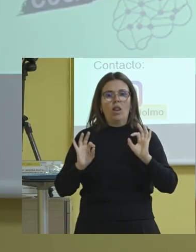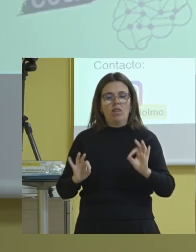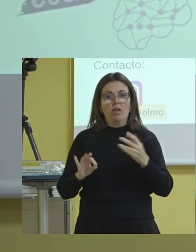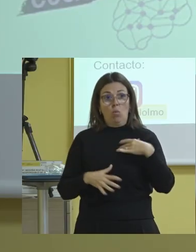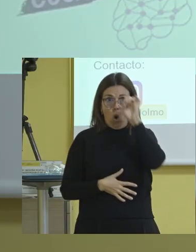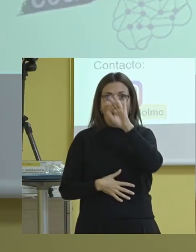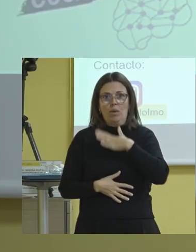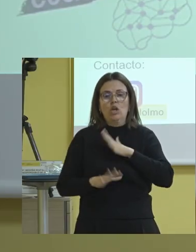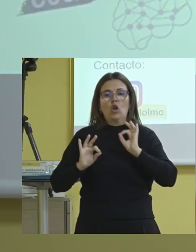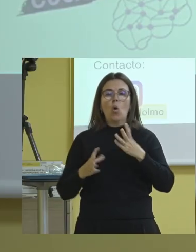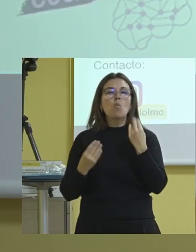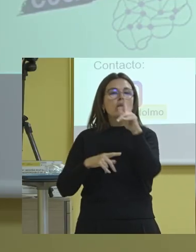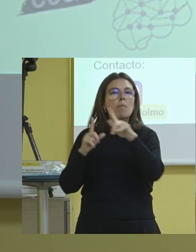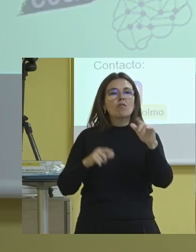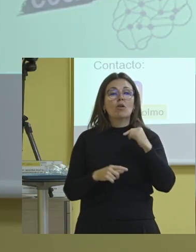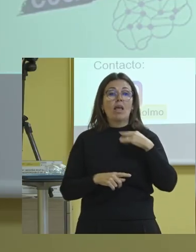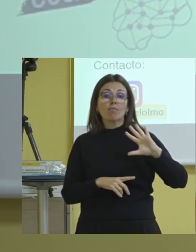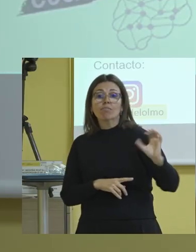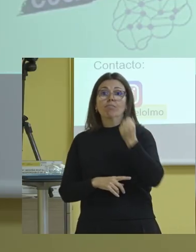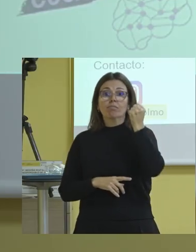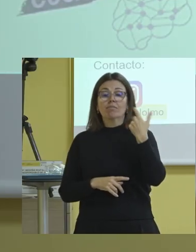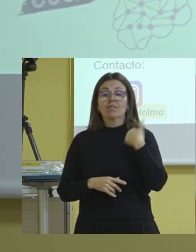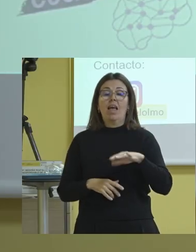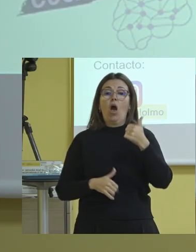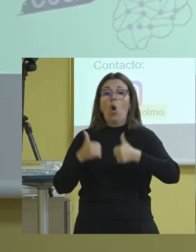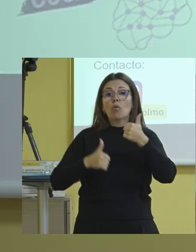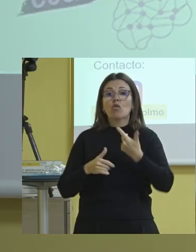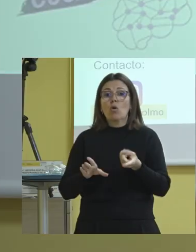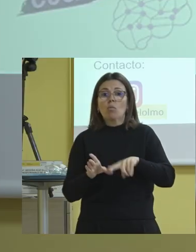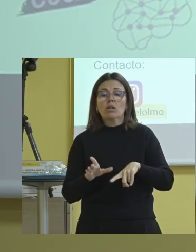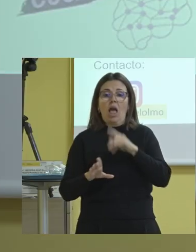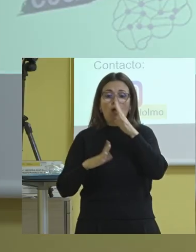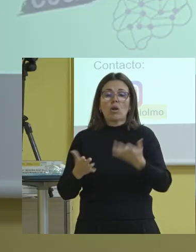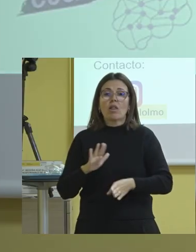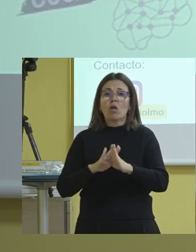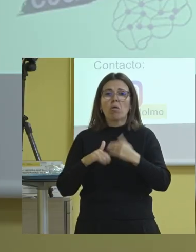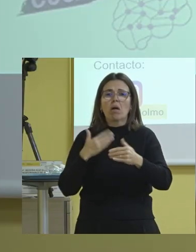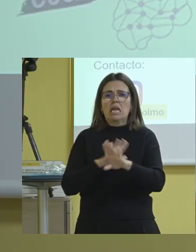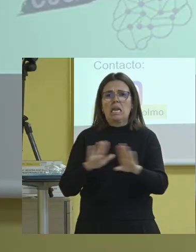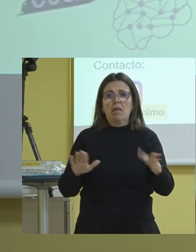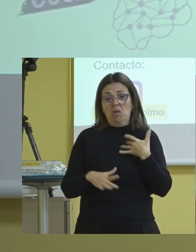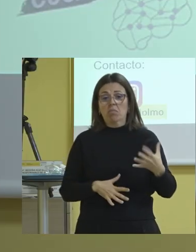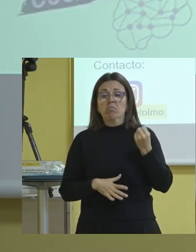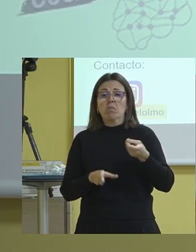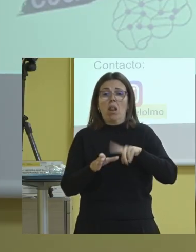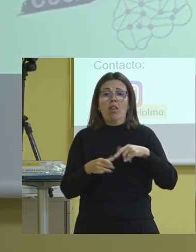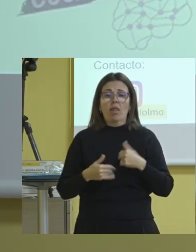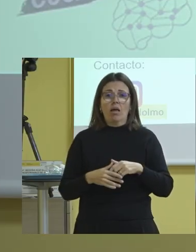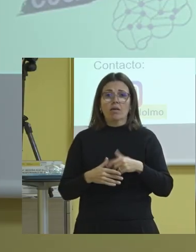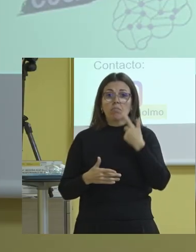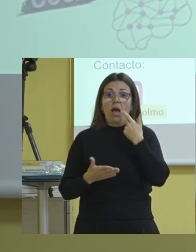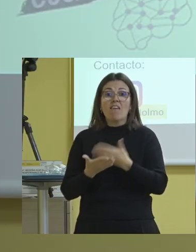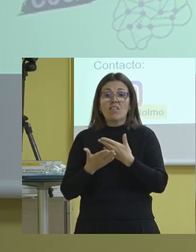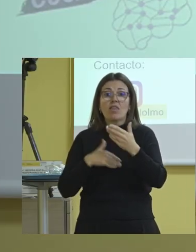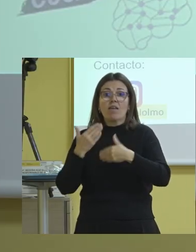cierto modo, ¿no? Pero es que muchas personas cuando ya han conseguido una posición en la universidad dejan de actualizarse. ya la tienen. Y la evidencia avanza